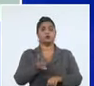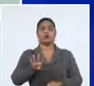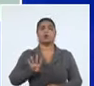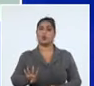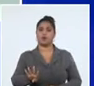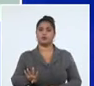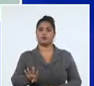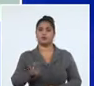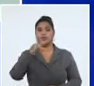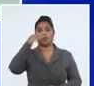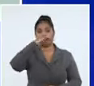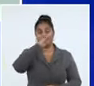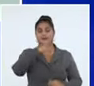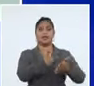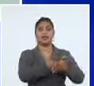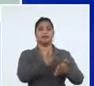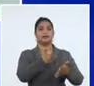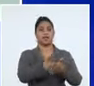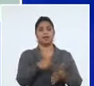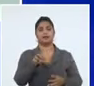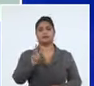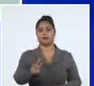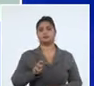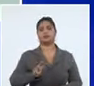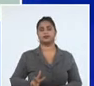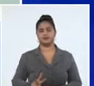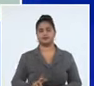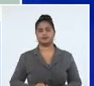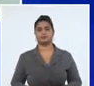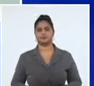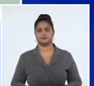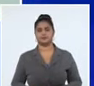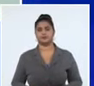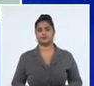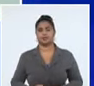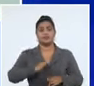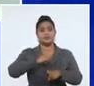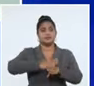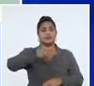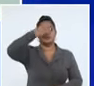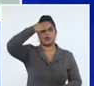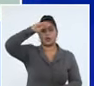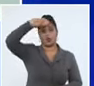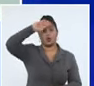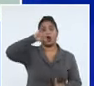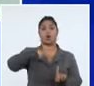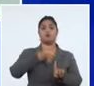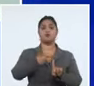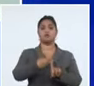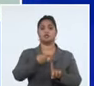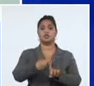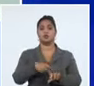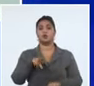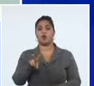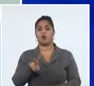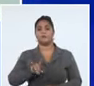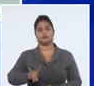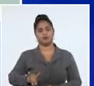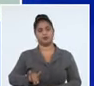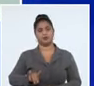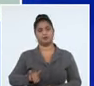Guisa y Yara reportan 3 casos. Santiago de Cuba con 29 casos positivos